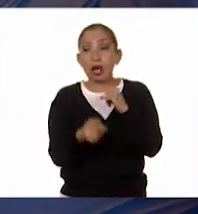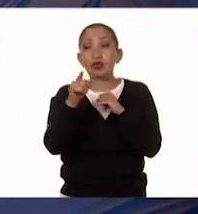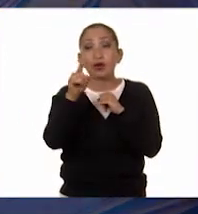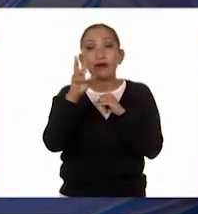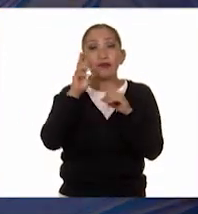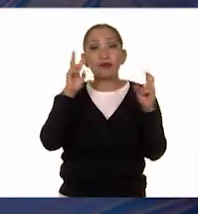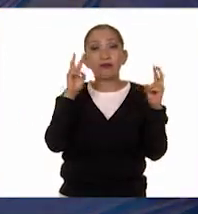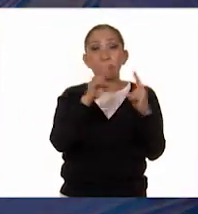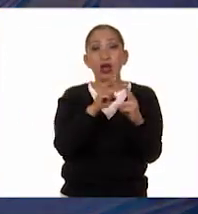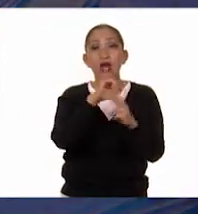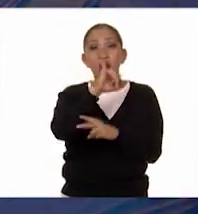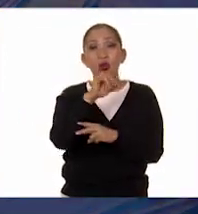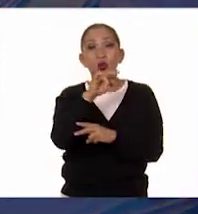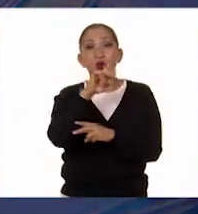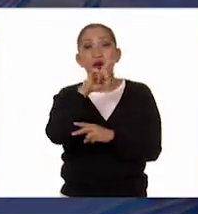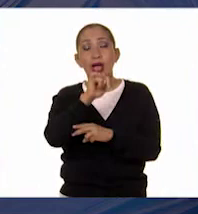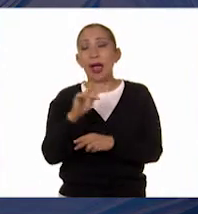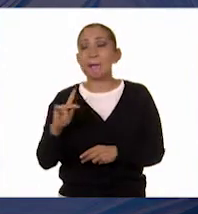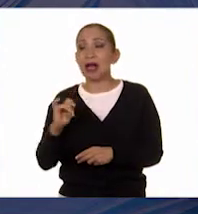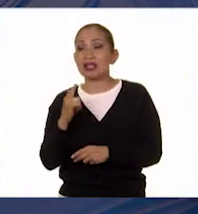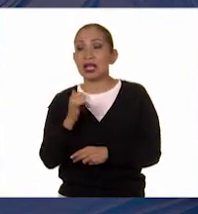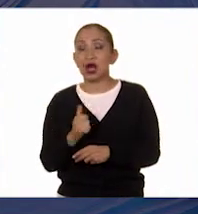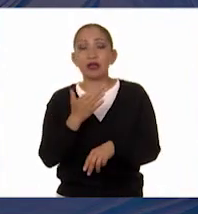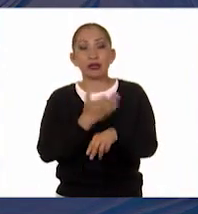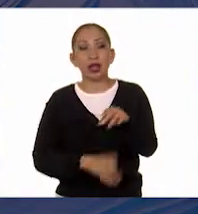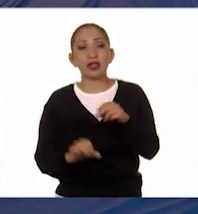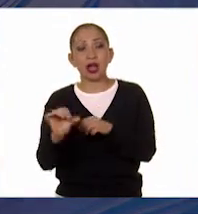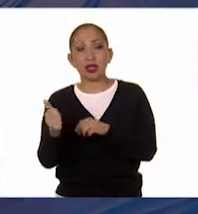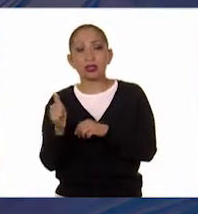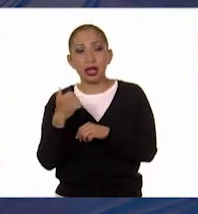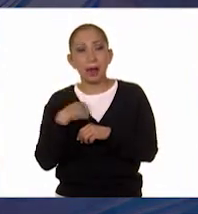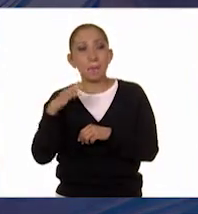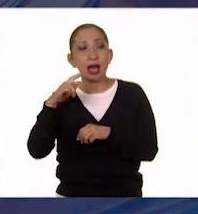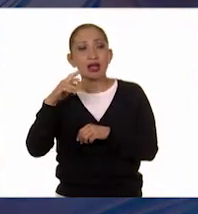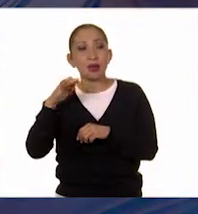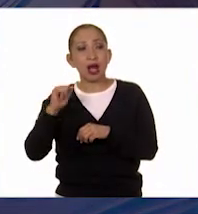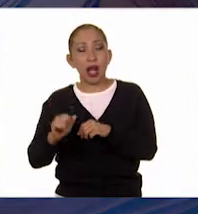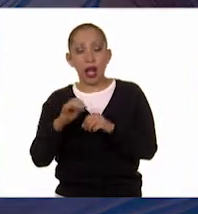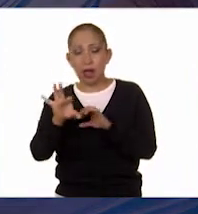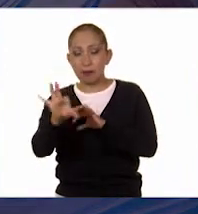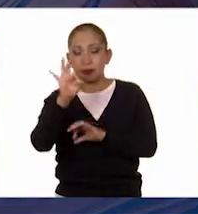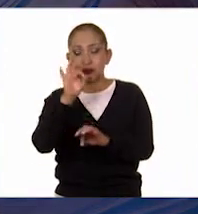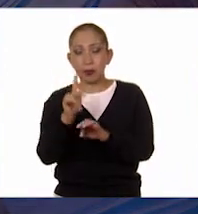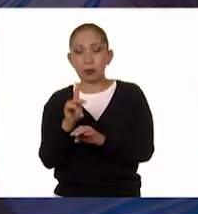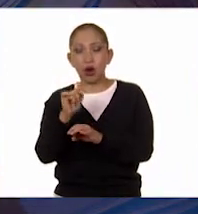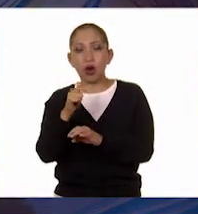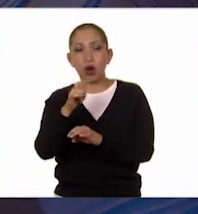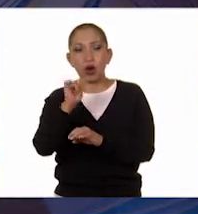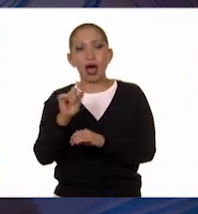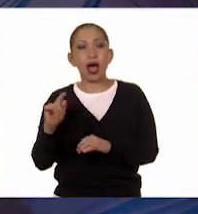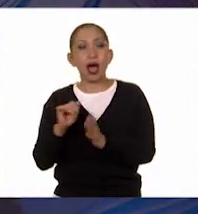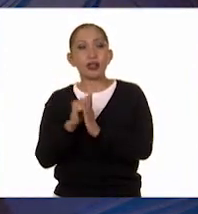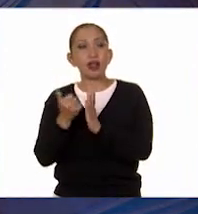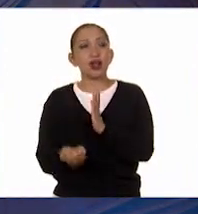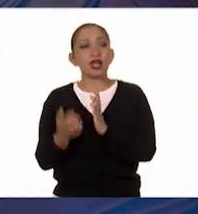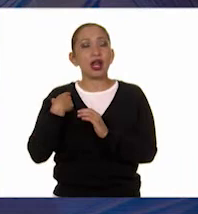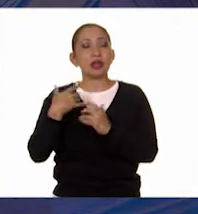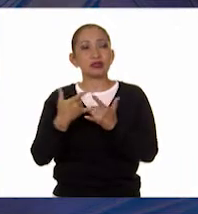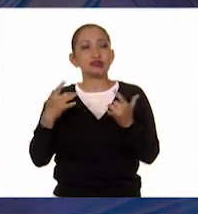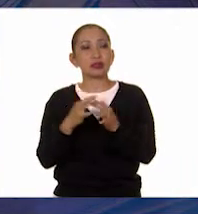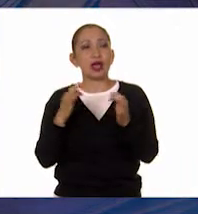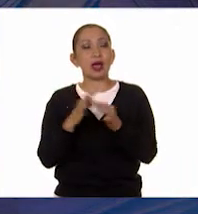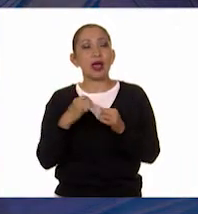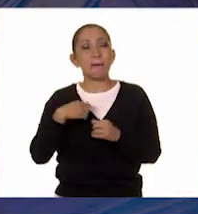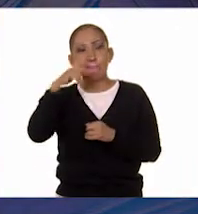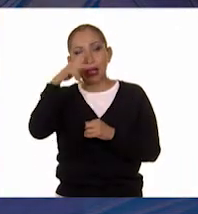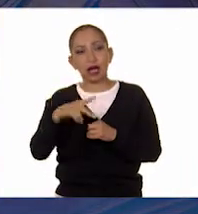viste a Julia. Pacheco José Emilio, Tarde de Agosto, en Mario Muñoz, selección y prólogo. Antología del cuento mexicano de la segunda